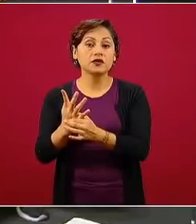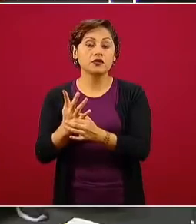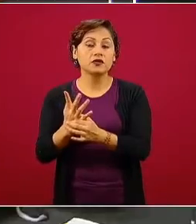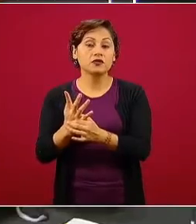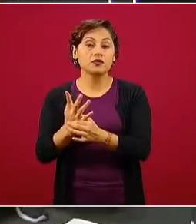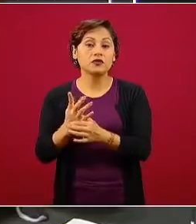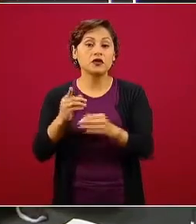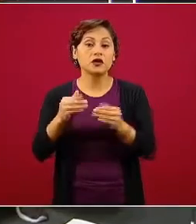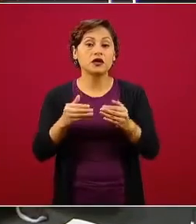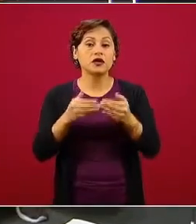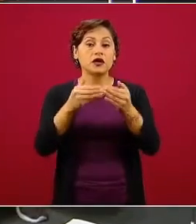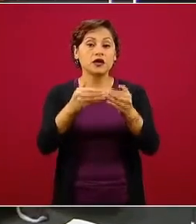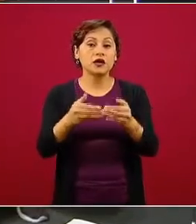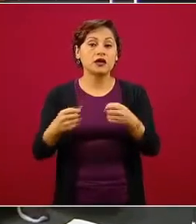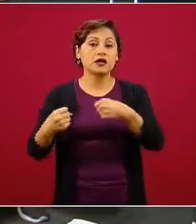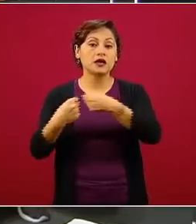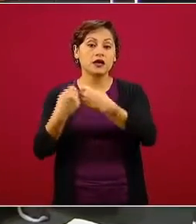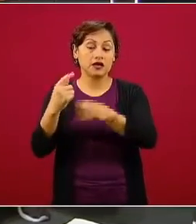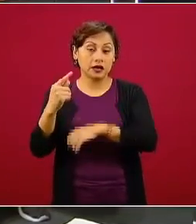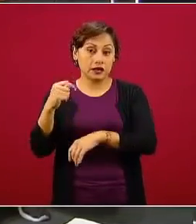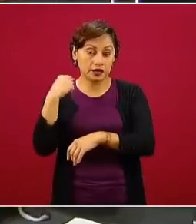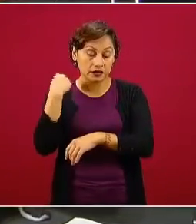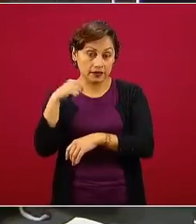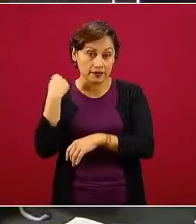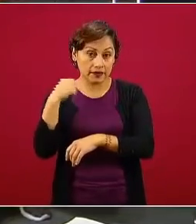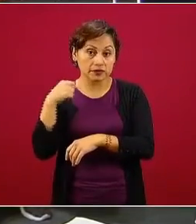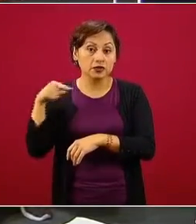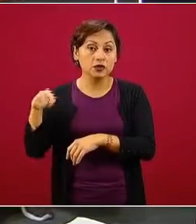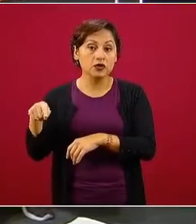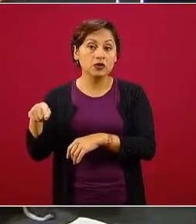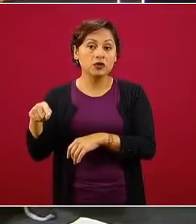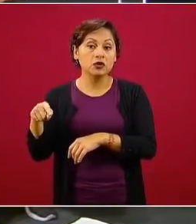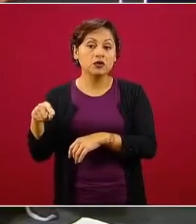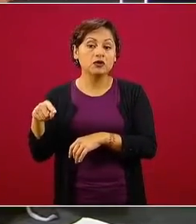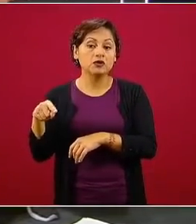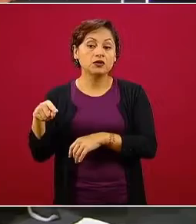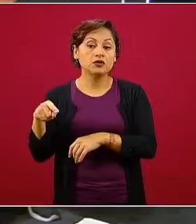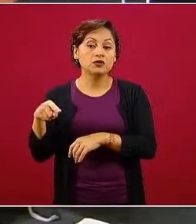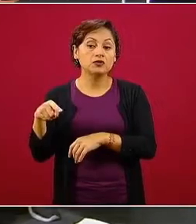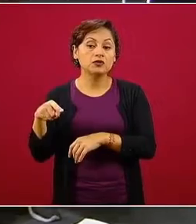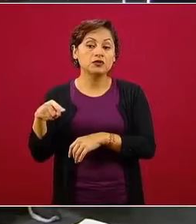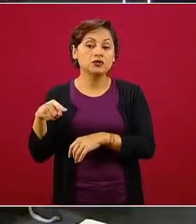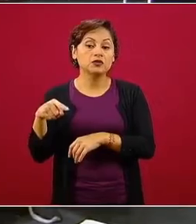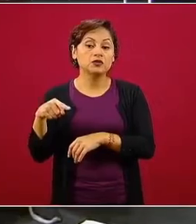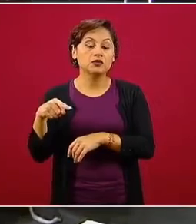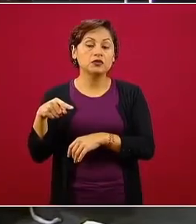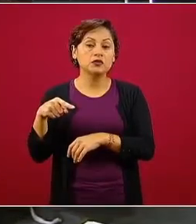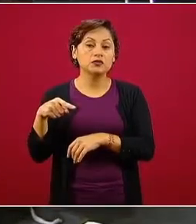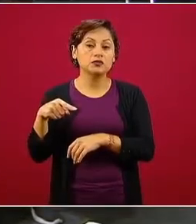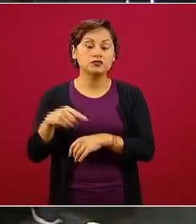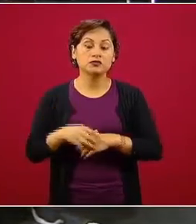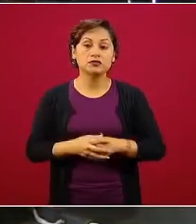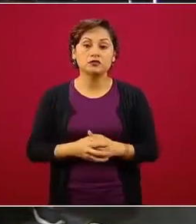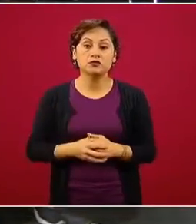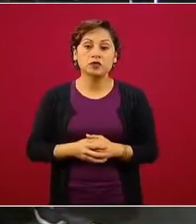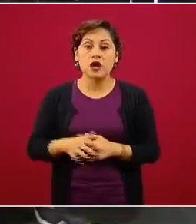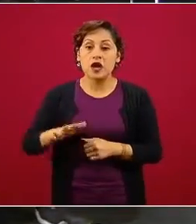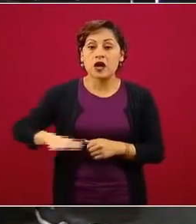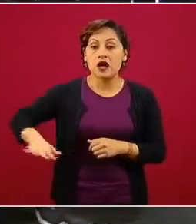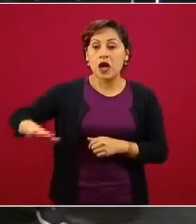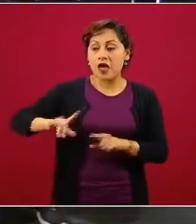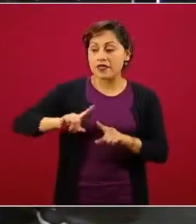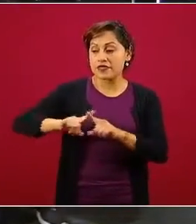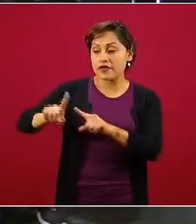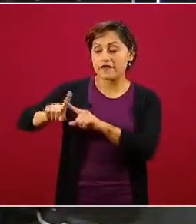de algunos asistentes en donde todos los oficiales que se supone deben de saber de